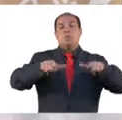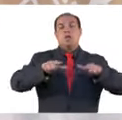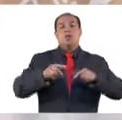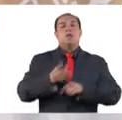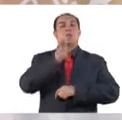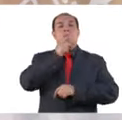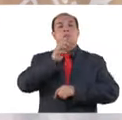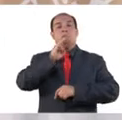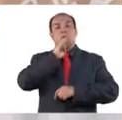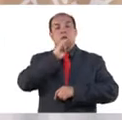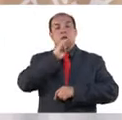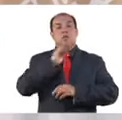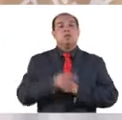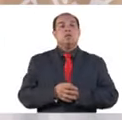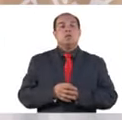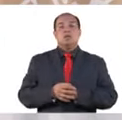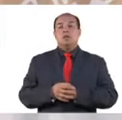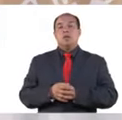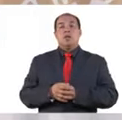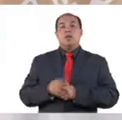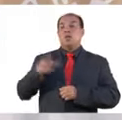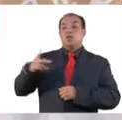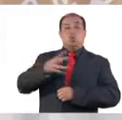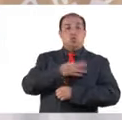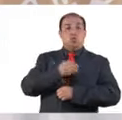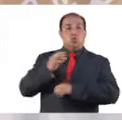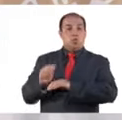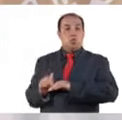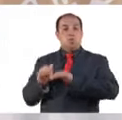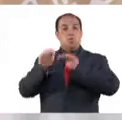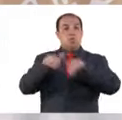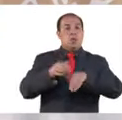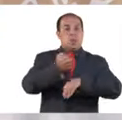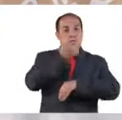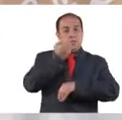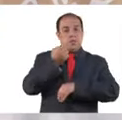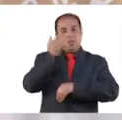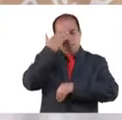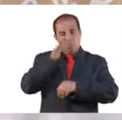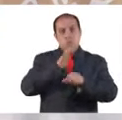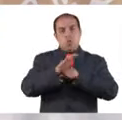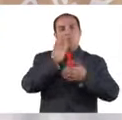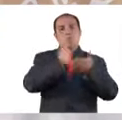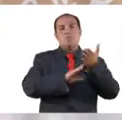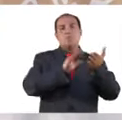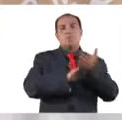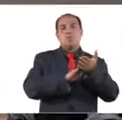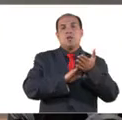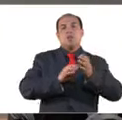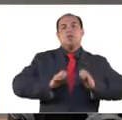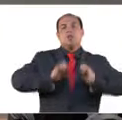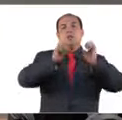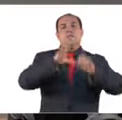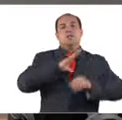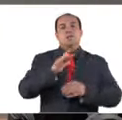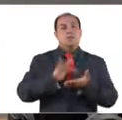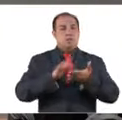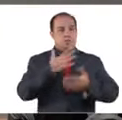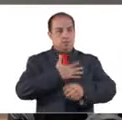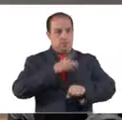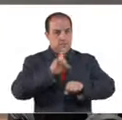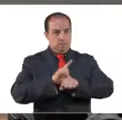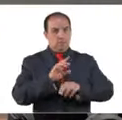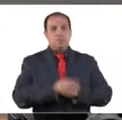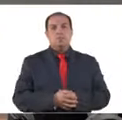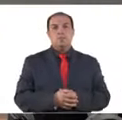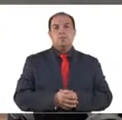familia que inscriben a sus hijos a una escuela, pues sepan qué documentos tienen. Muchas gracias, buen día a todas y todos.